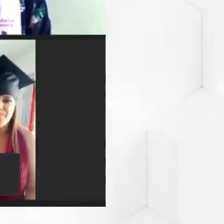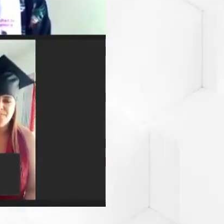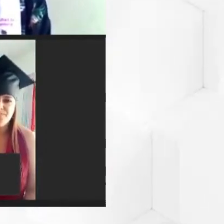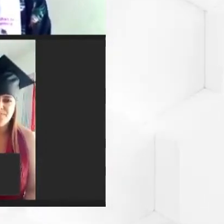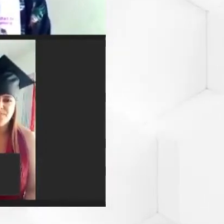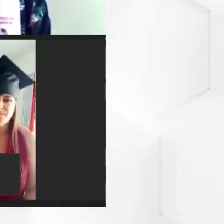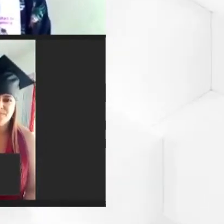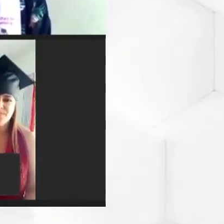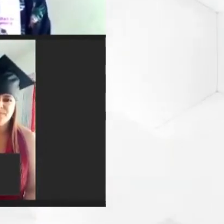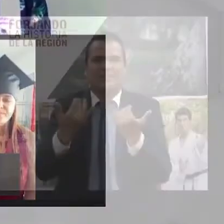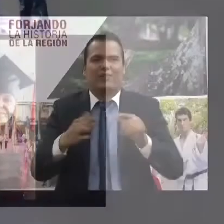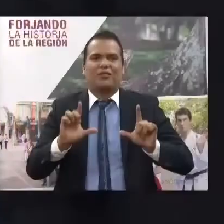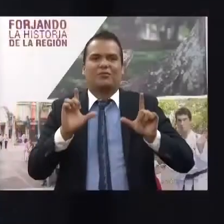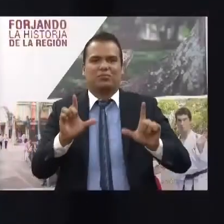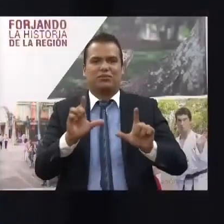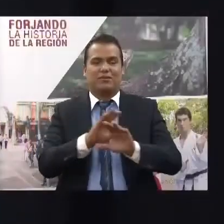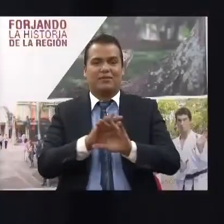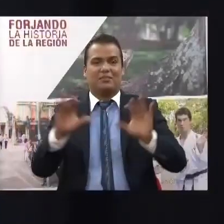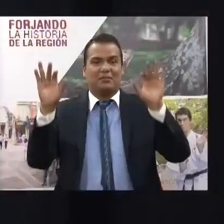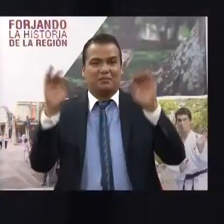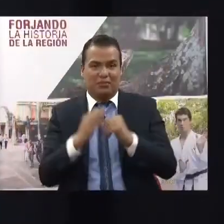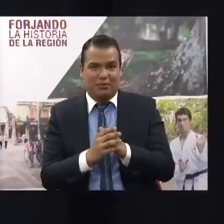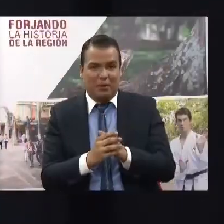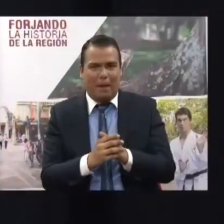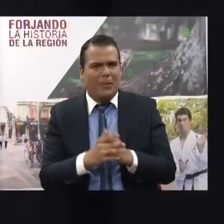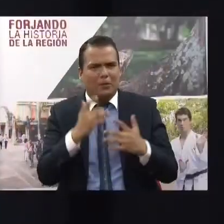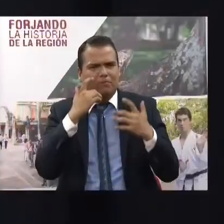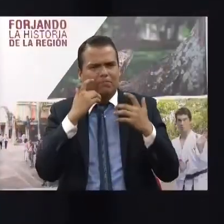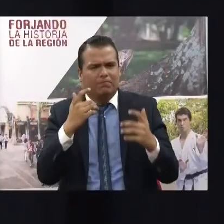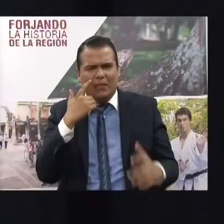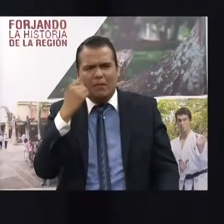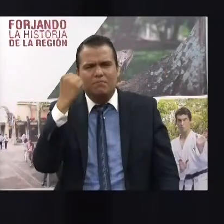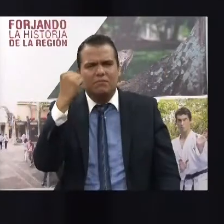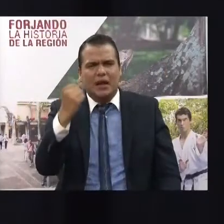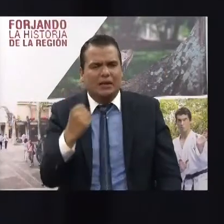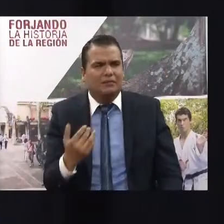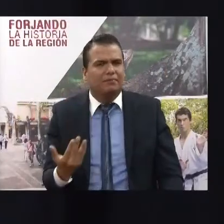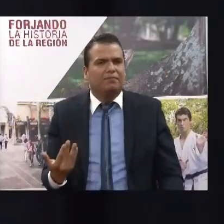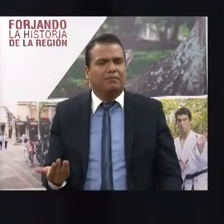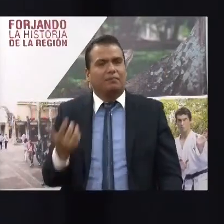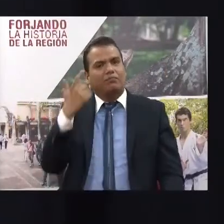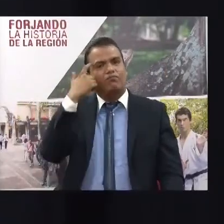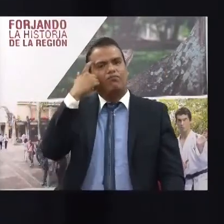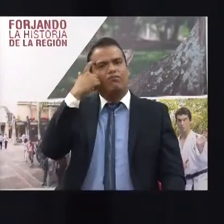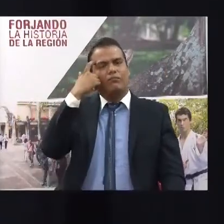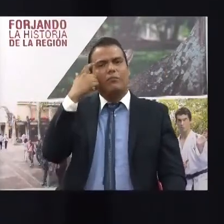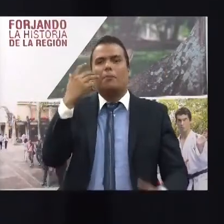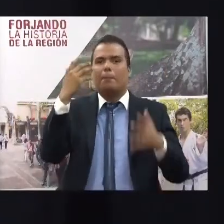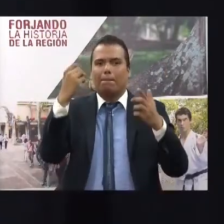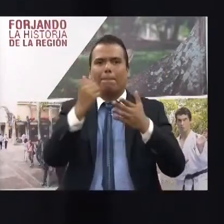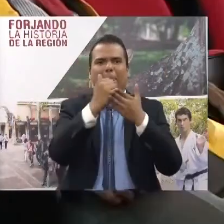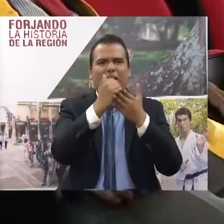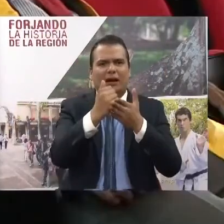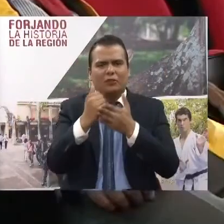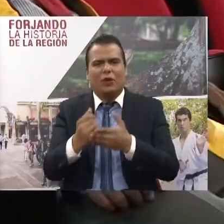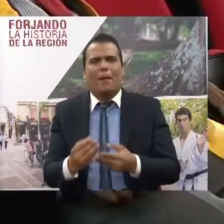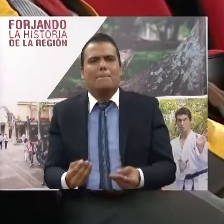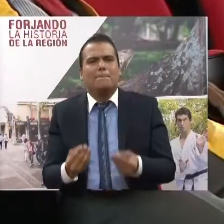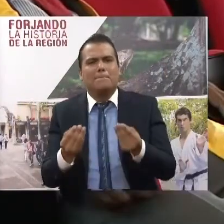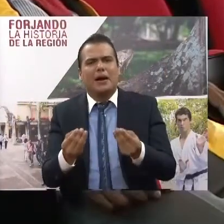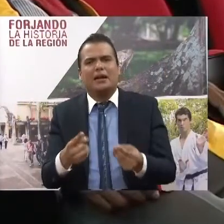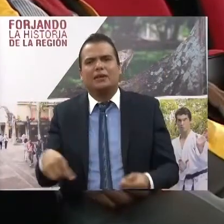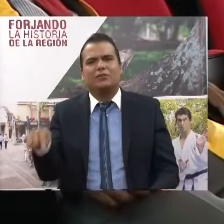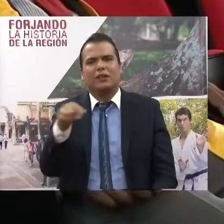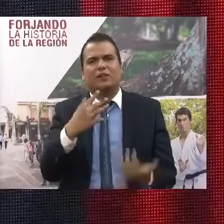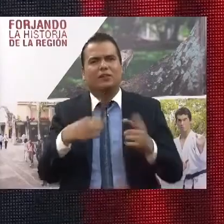día como hoy, sino también por el compromiso con todo lo que se ha hecho para que este día llegara a